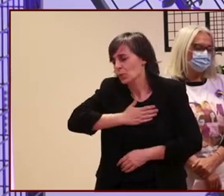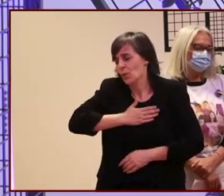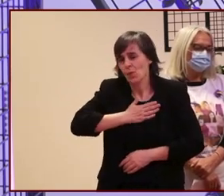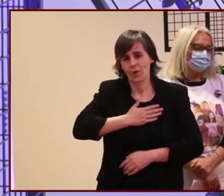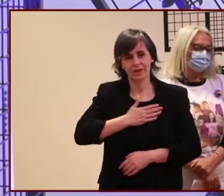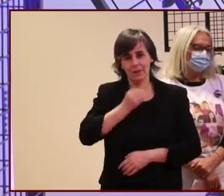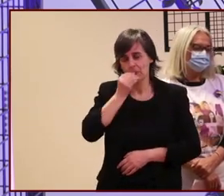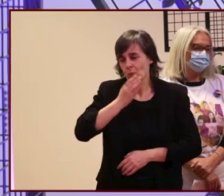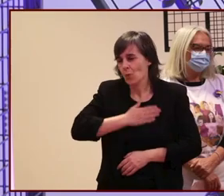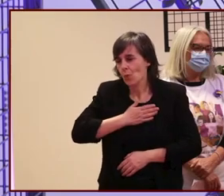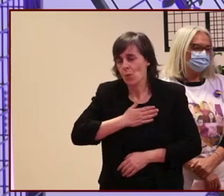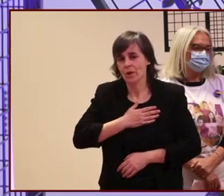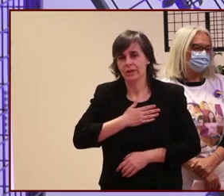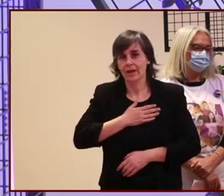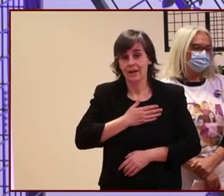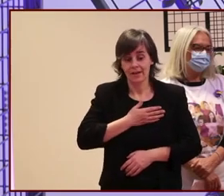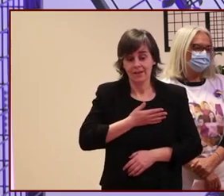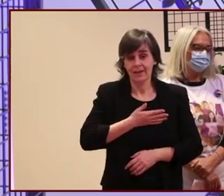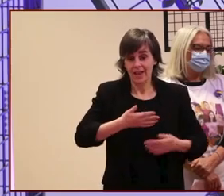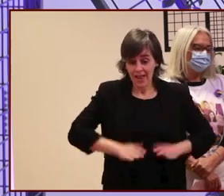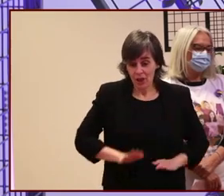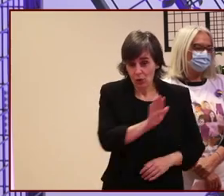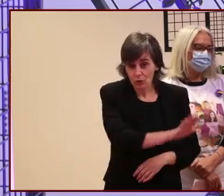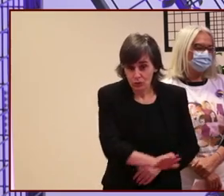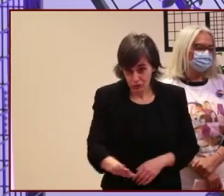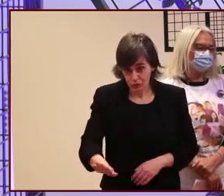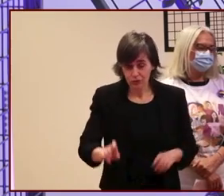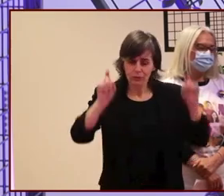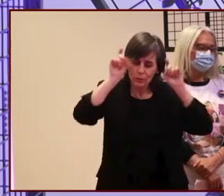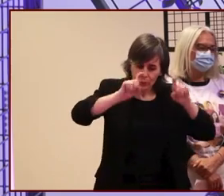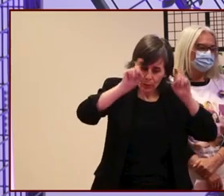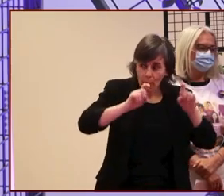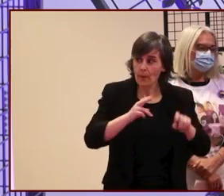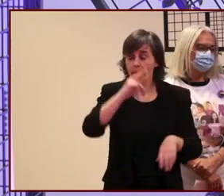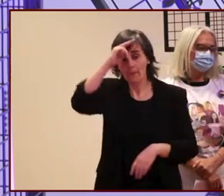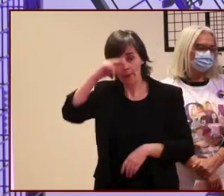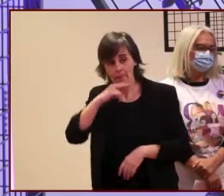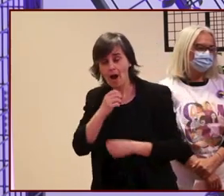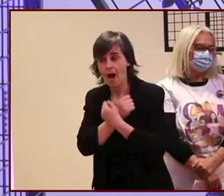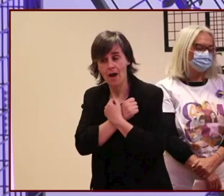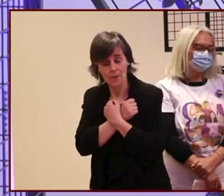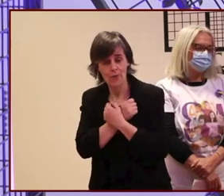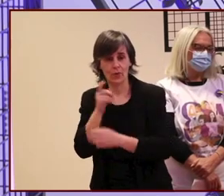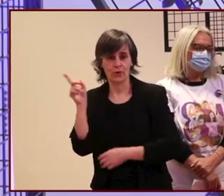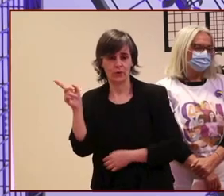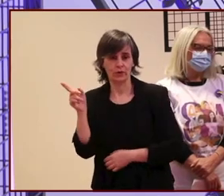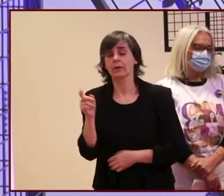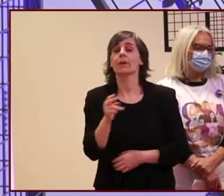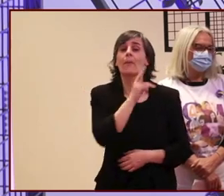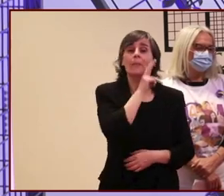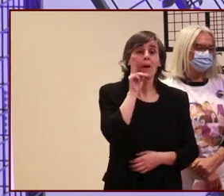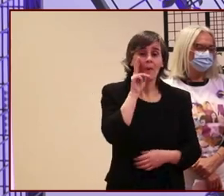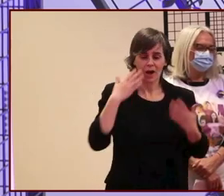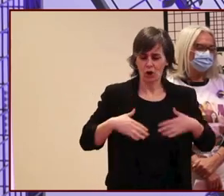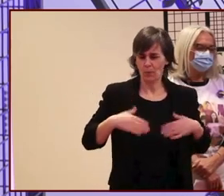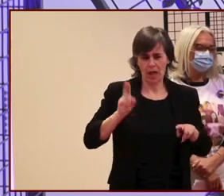incluyes o amor o sea un país que estaba ausente el siempre vestido de luto porque él quería ver a otra